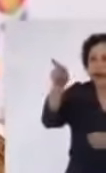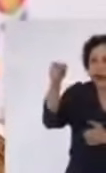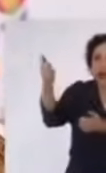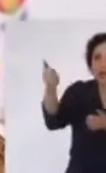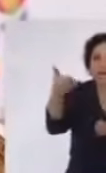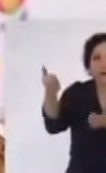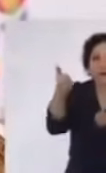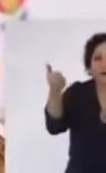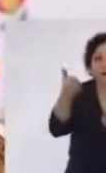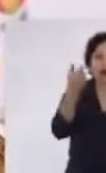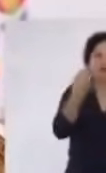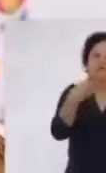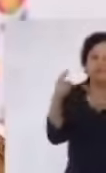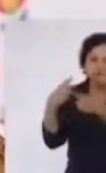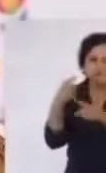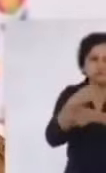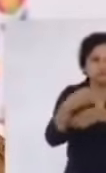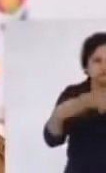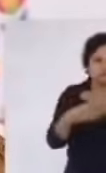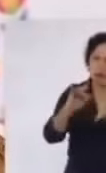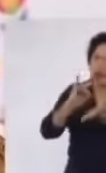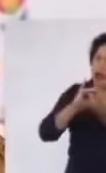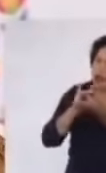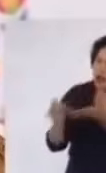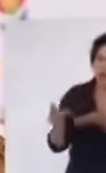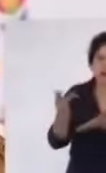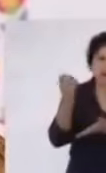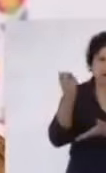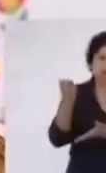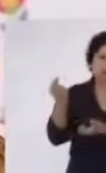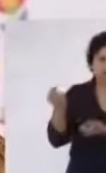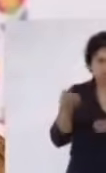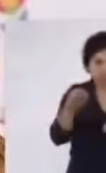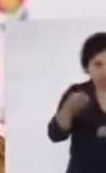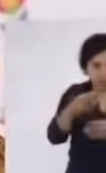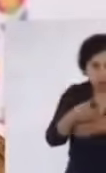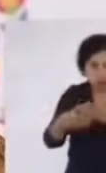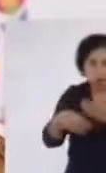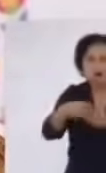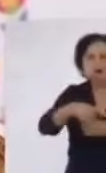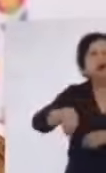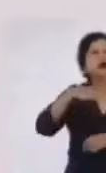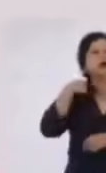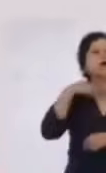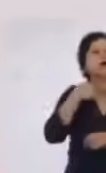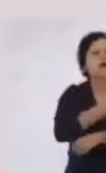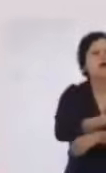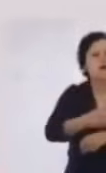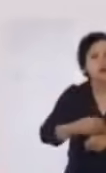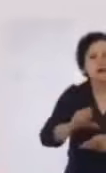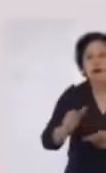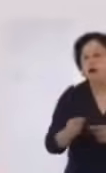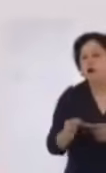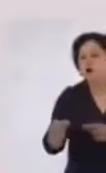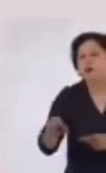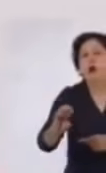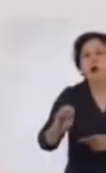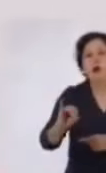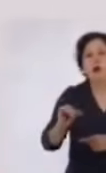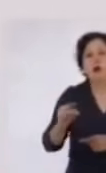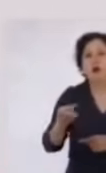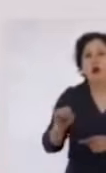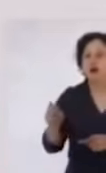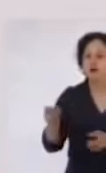fueron enviados y entregados directamente a las familias de Acapulco y de Coyuca de Benítez.